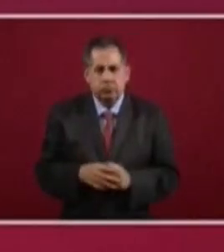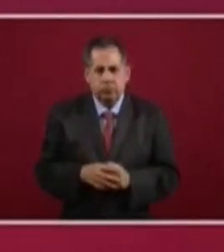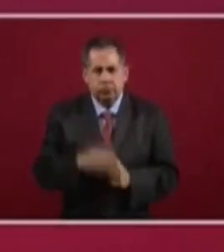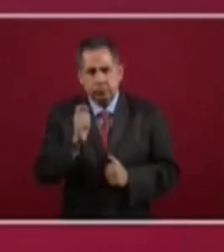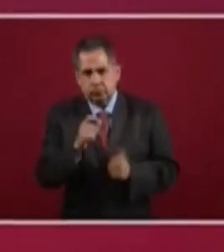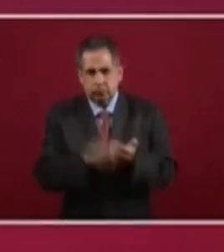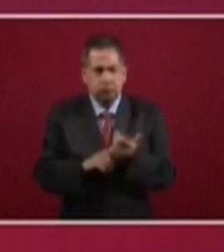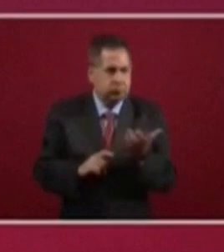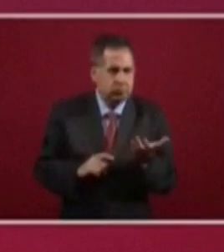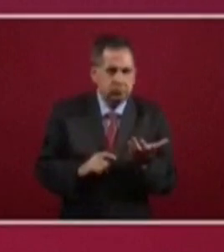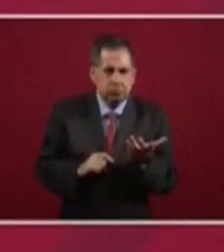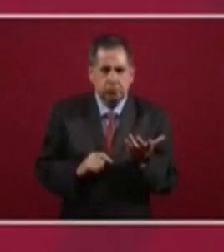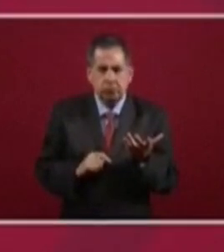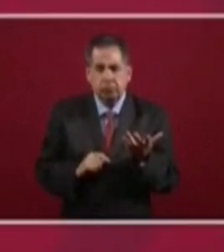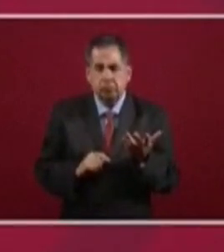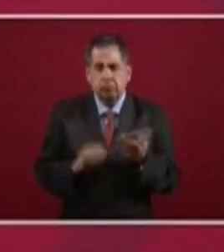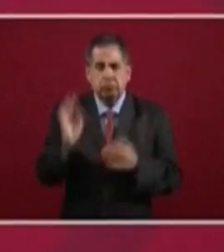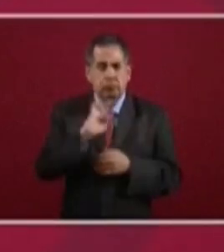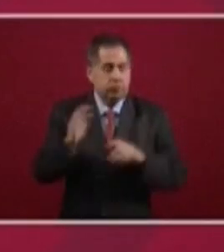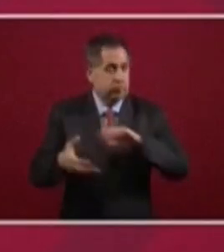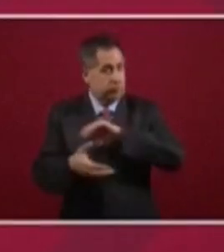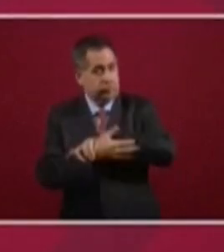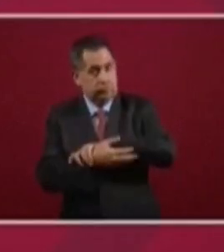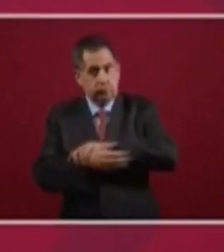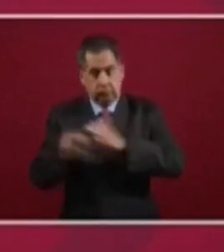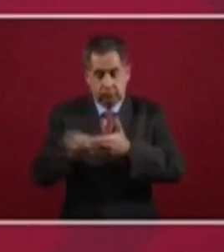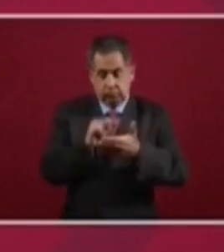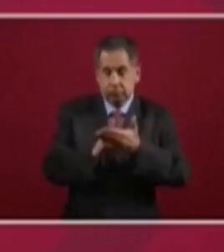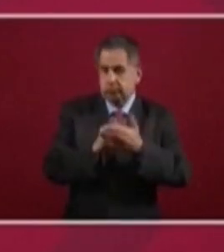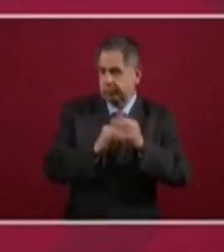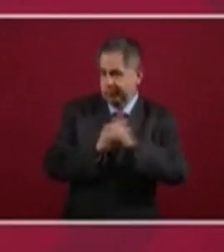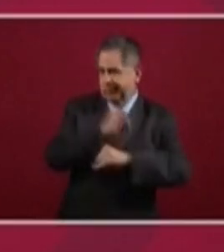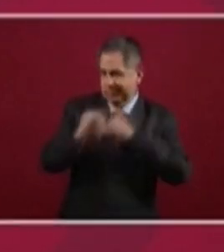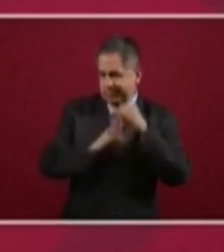sí en los convenios de cooperación